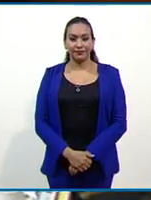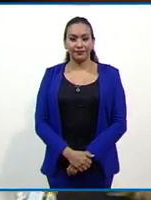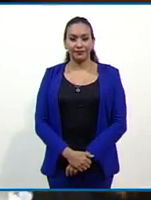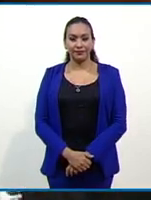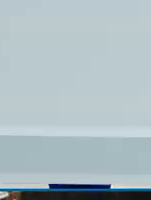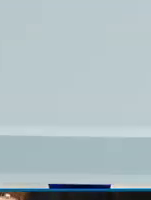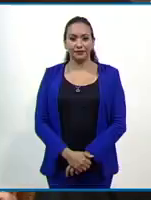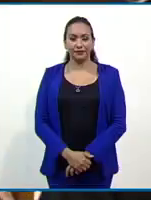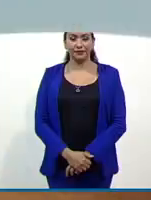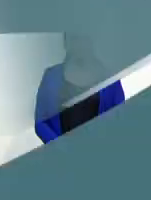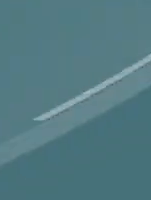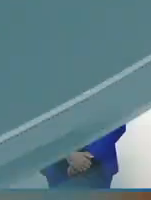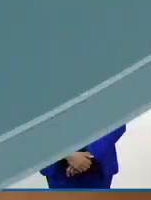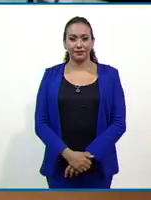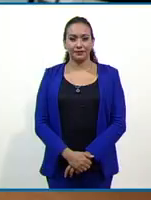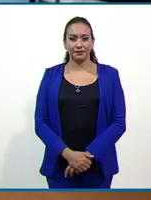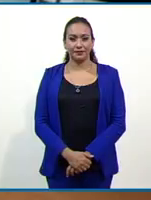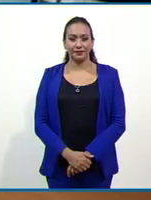Peña.